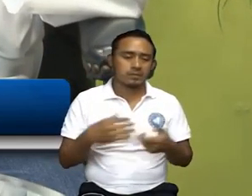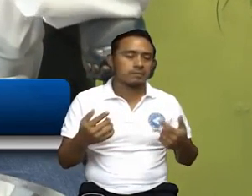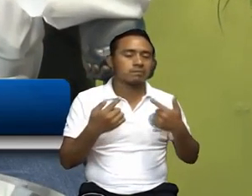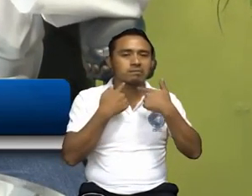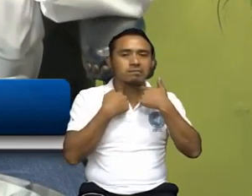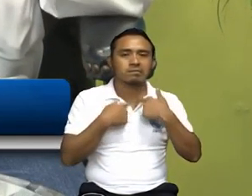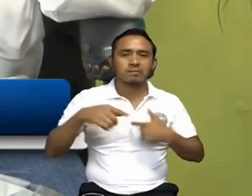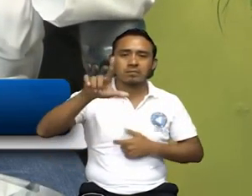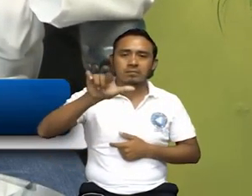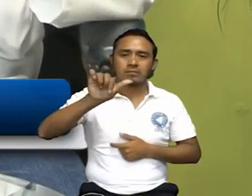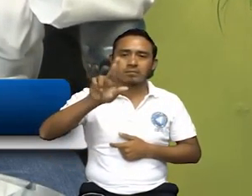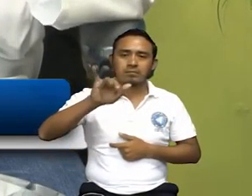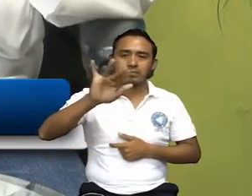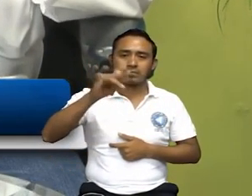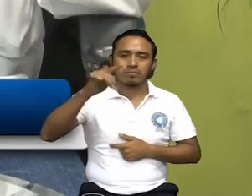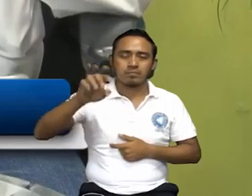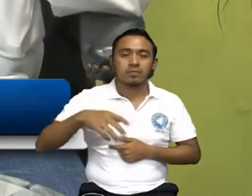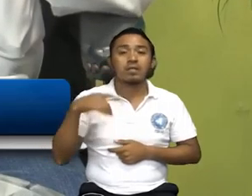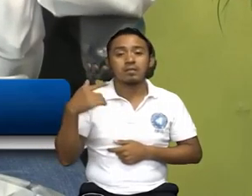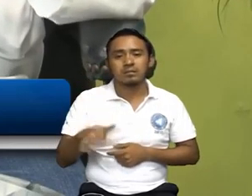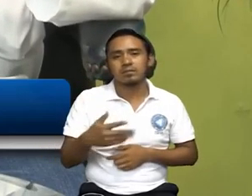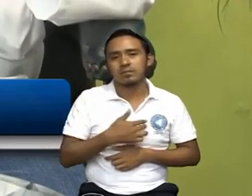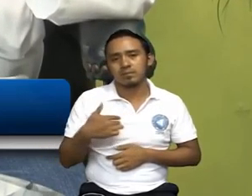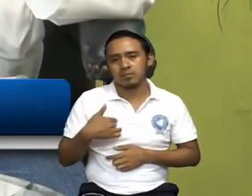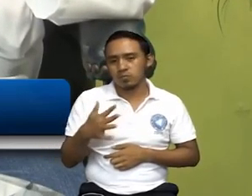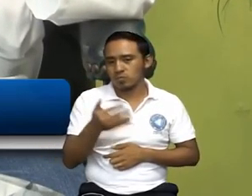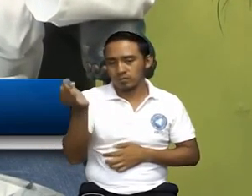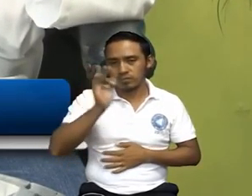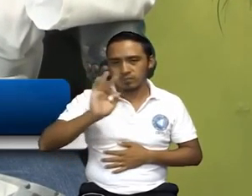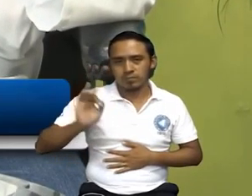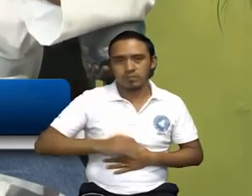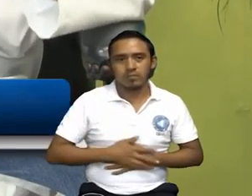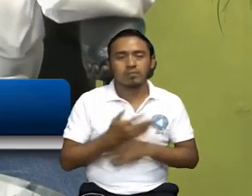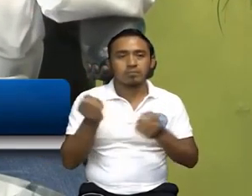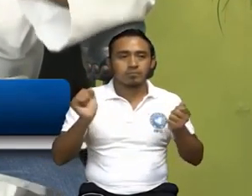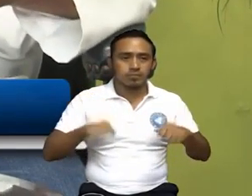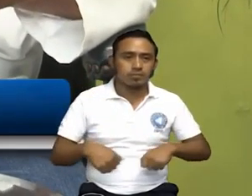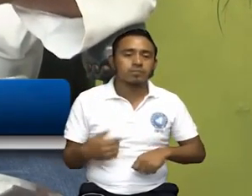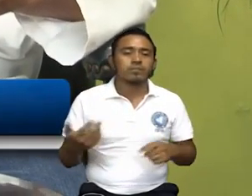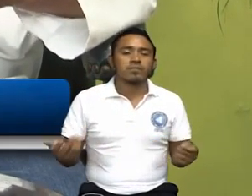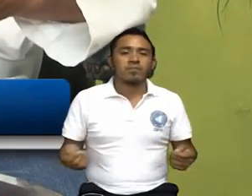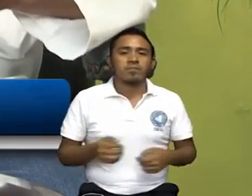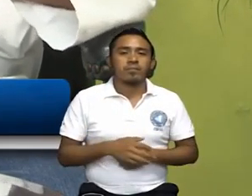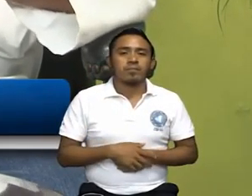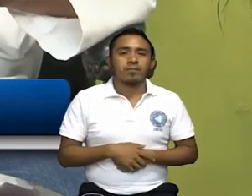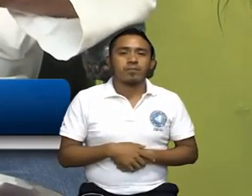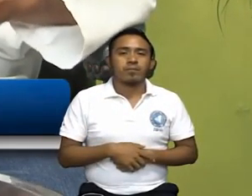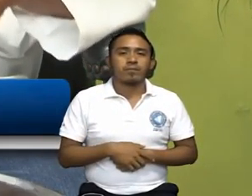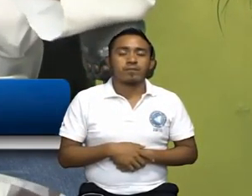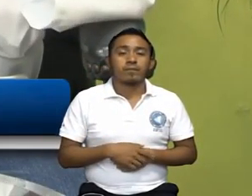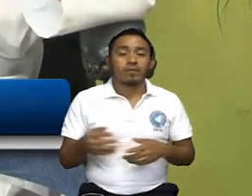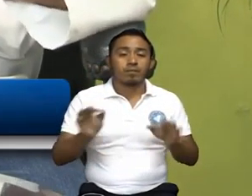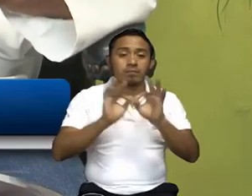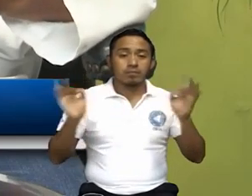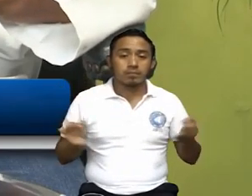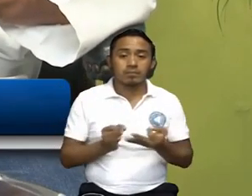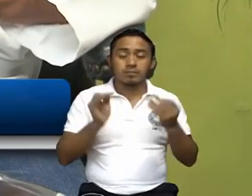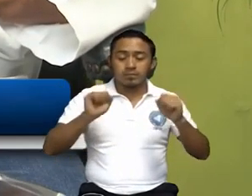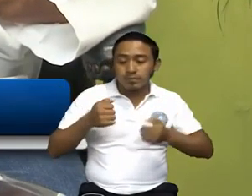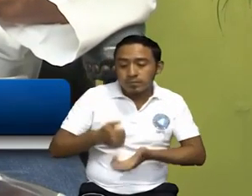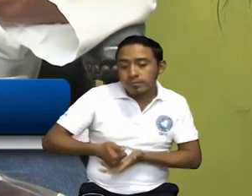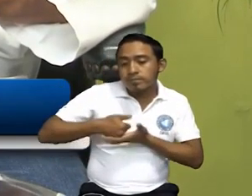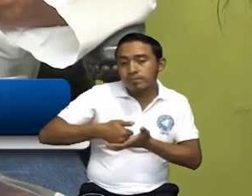el niño no va a poder respirar, entonces ahí hay que hacer otra maniobra, ¿verdad? Para poder si alguien que esté de la familia que pueda